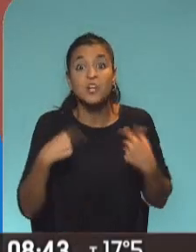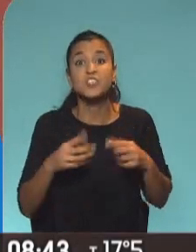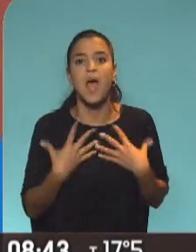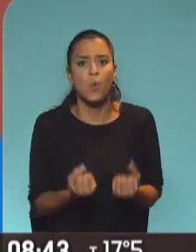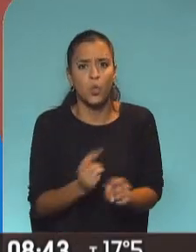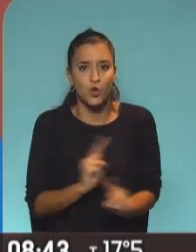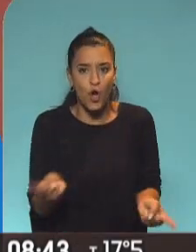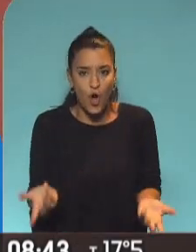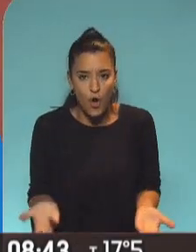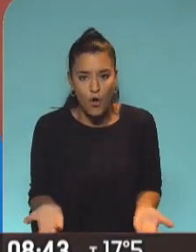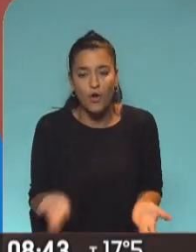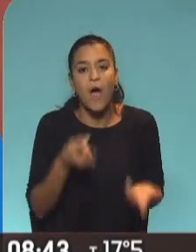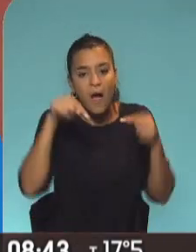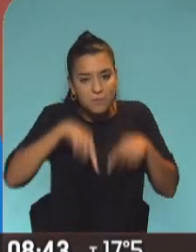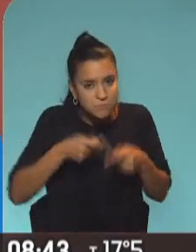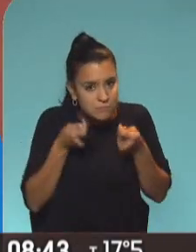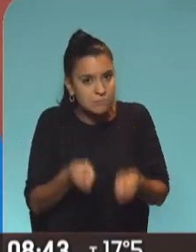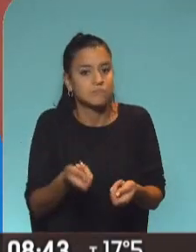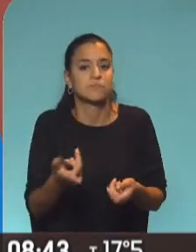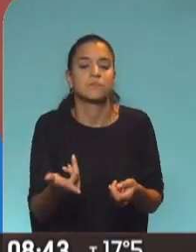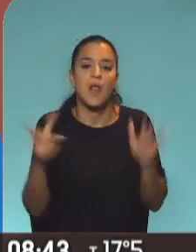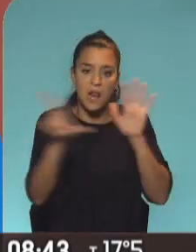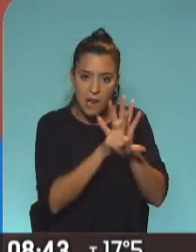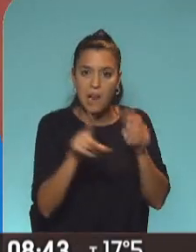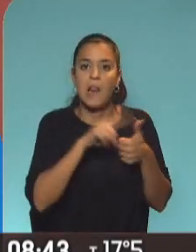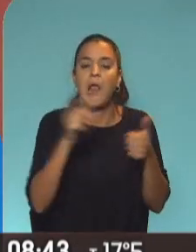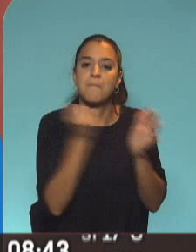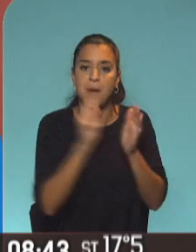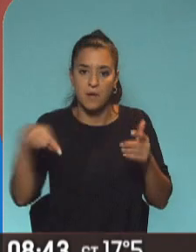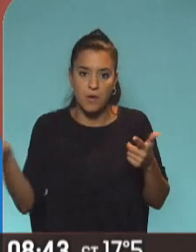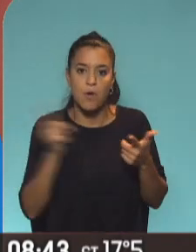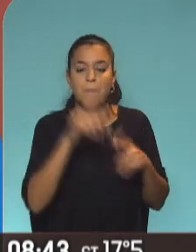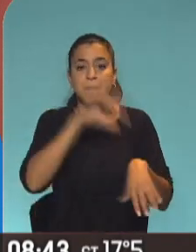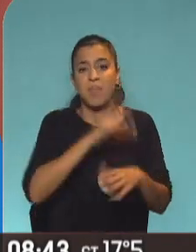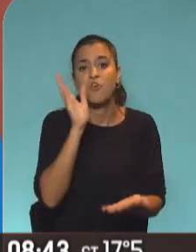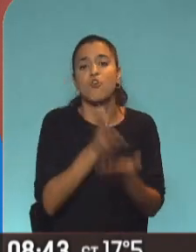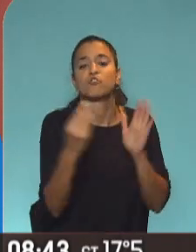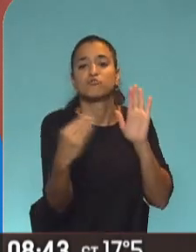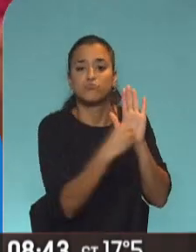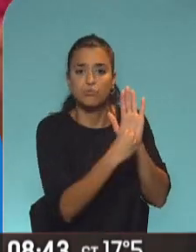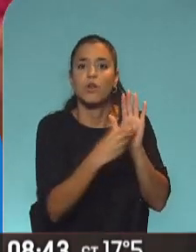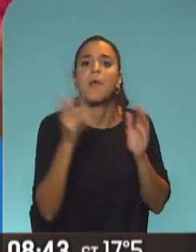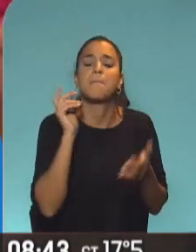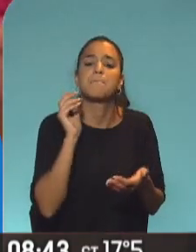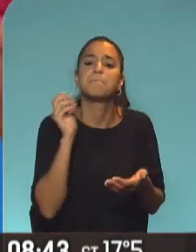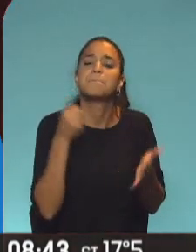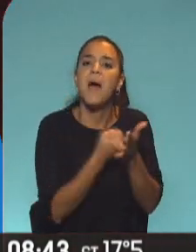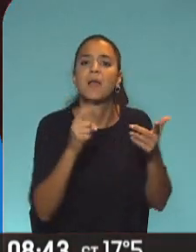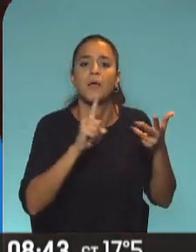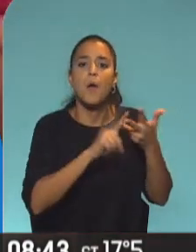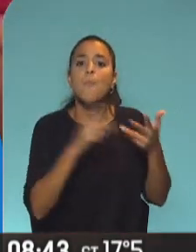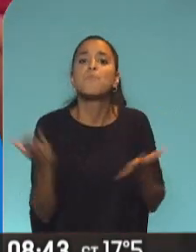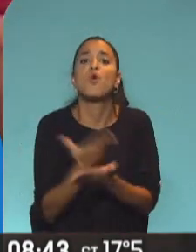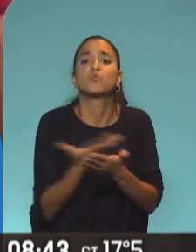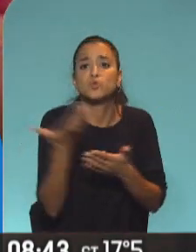Claro. Entonces, acá hay que insistir, ley de genéricos, multar a los medios que prescriban marcas, precios de referencia, producción pública.